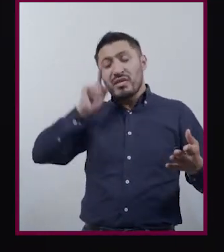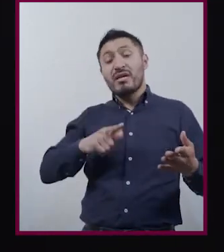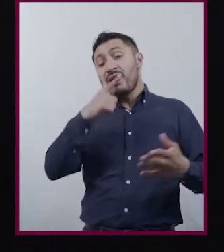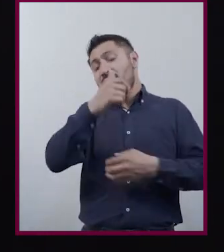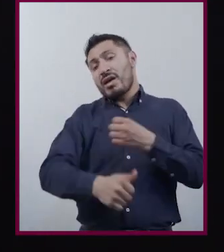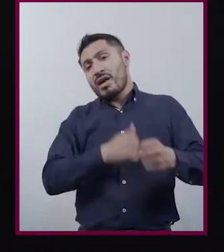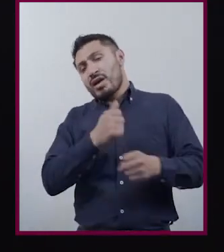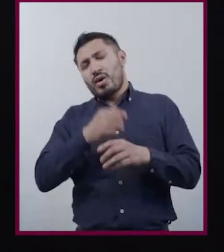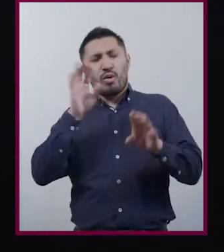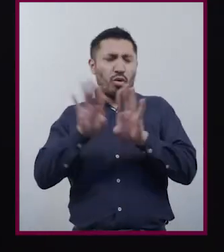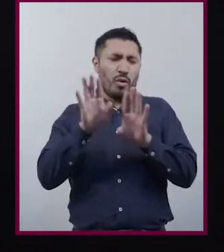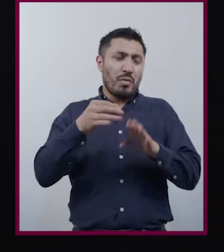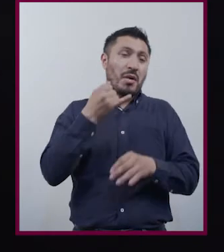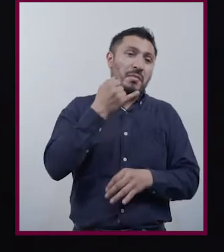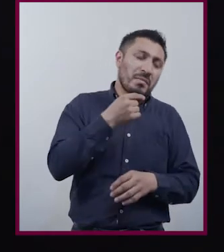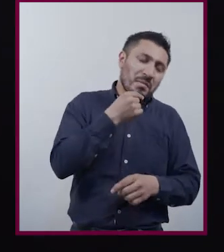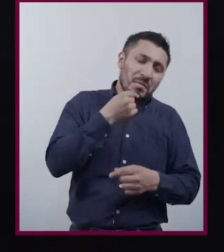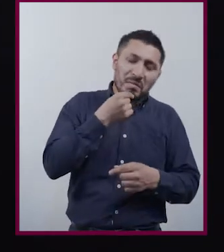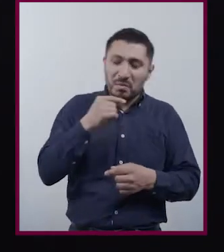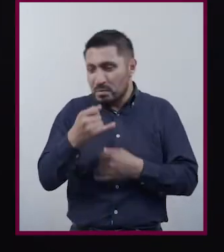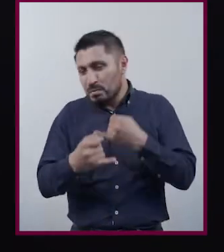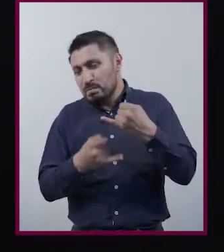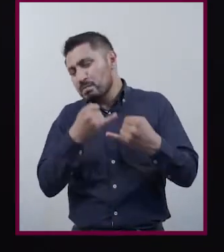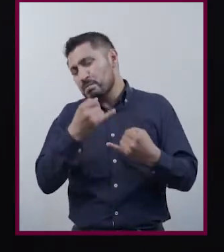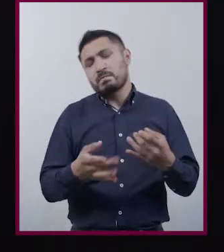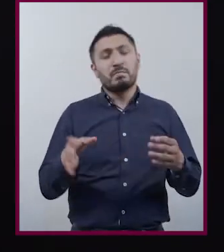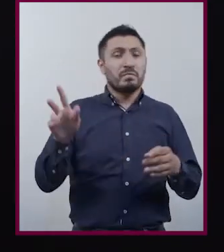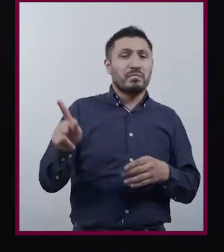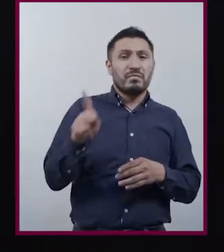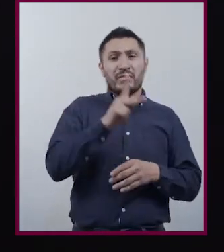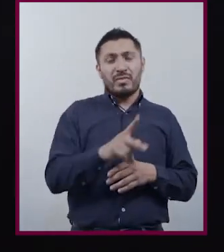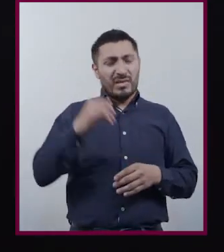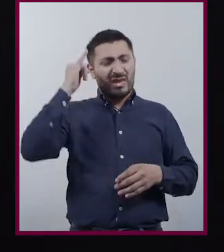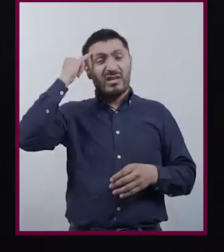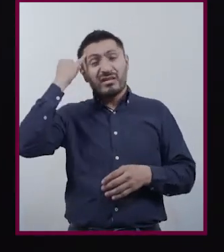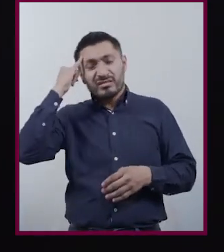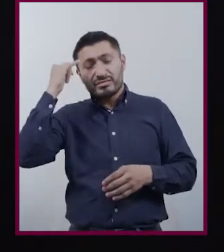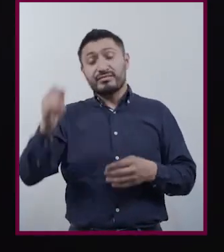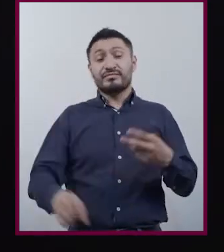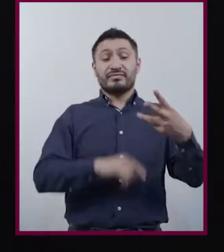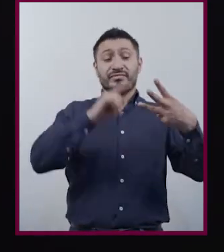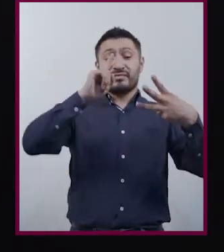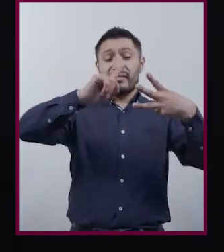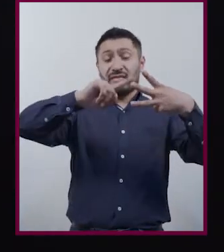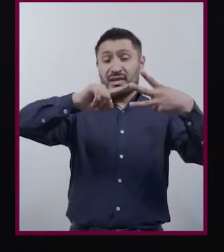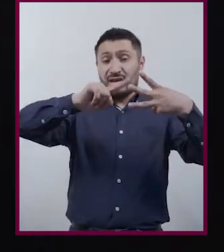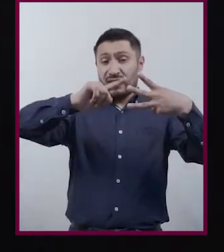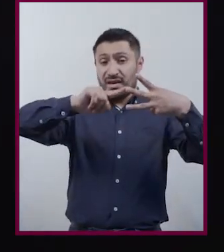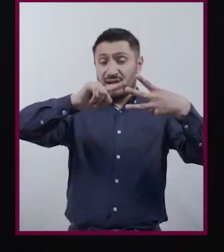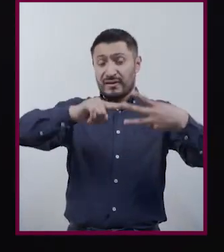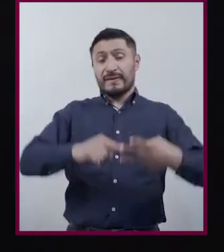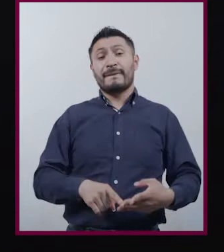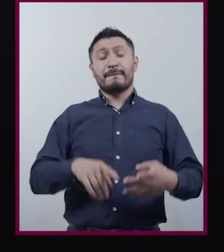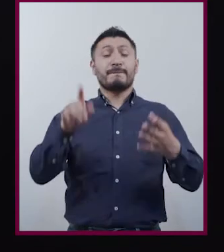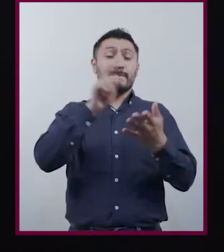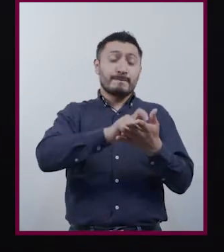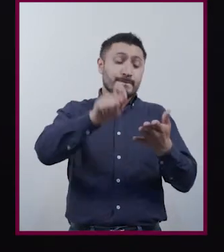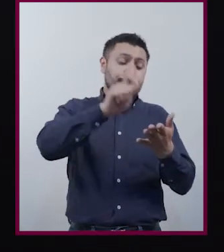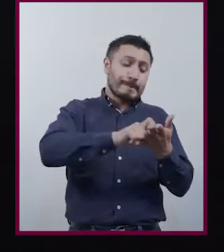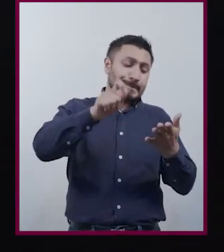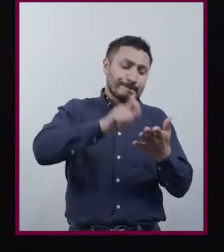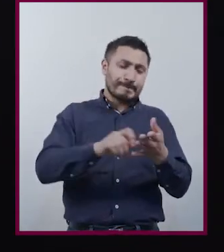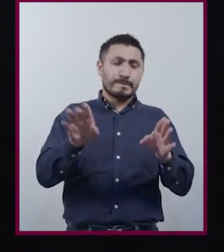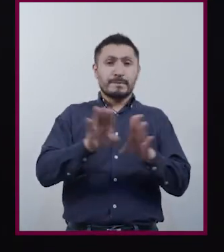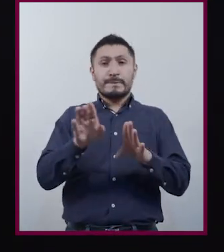un mundo infantil que en gran medida resulta semejante al mundo de los indígenas. La segunda parte, en cambio, es narrada en